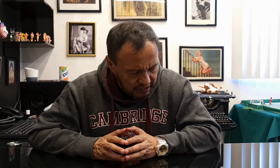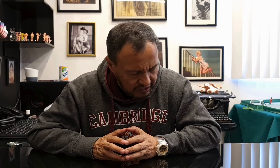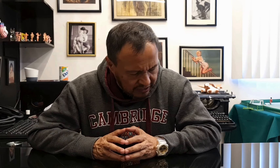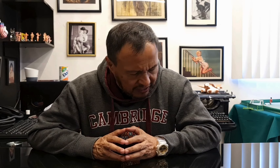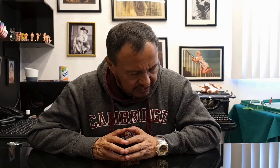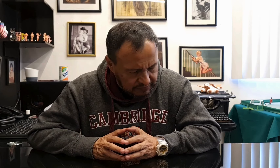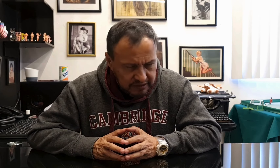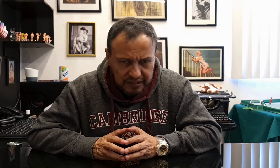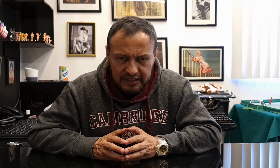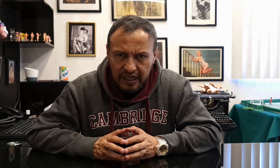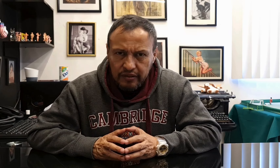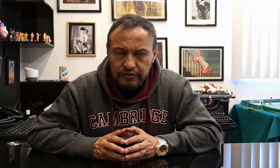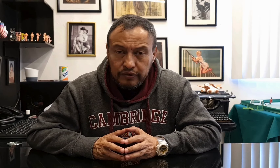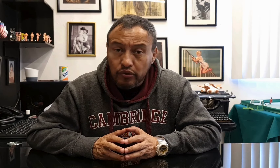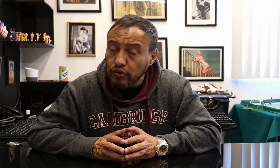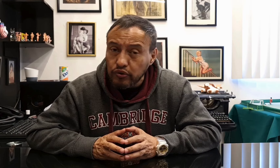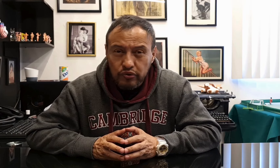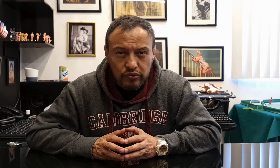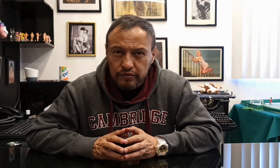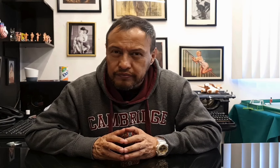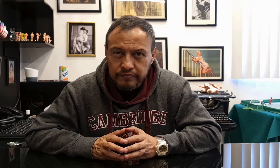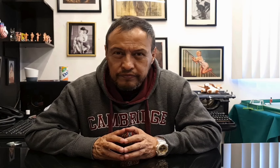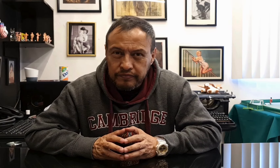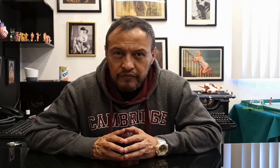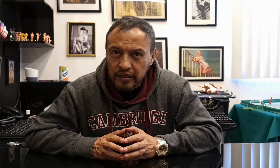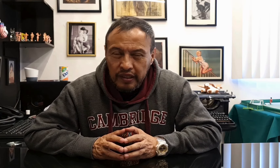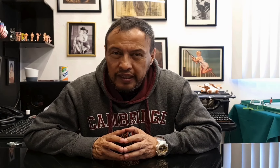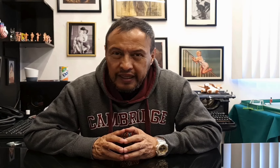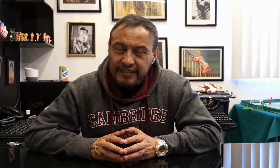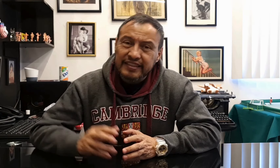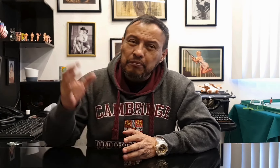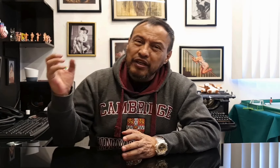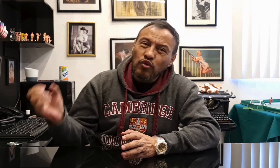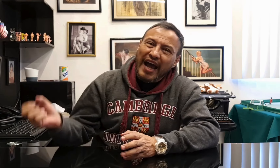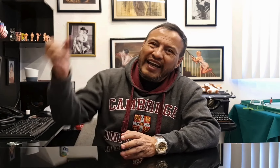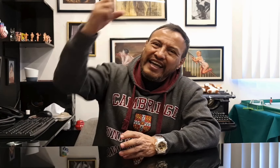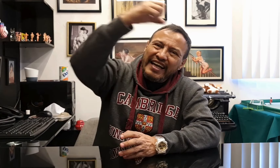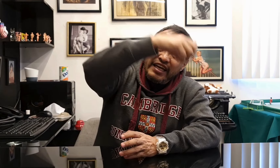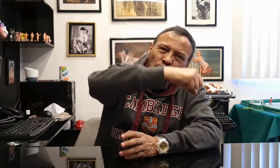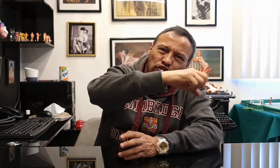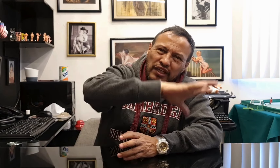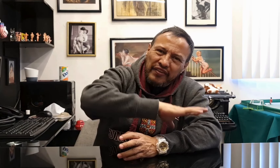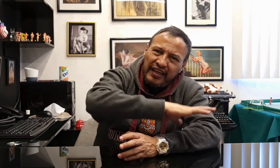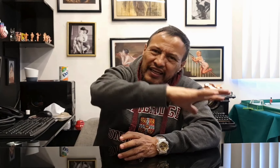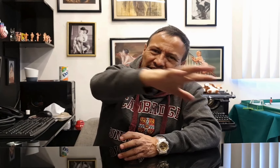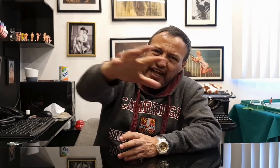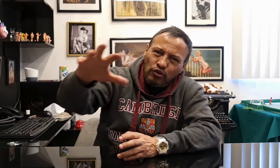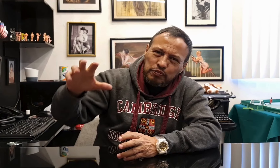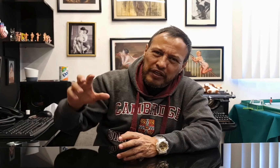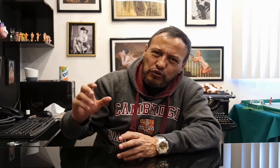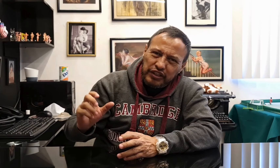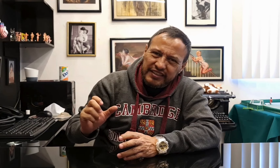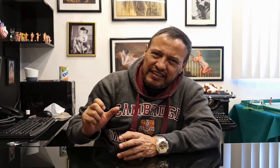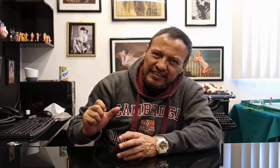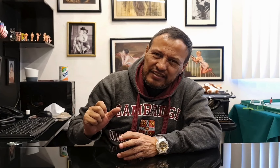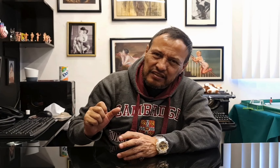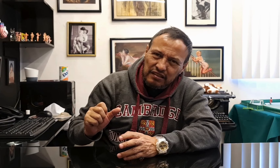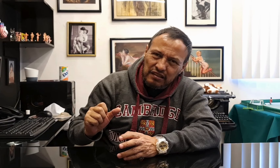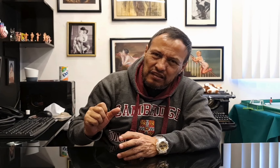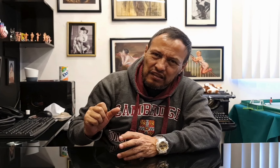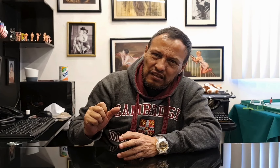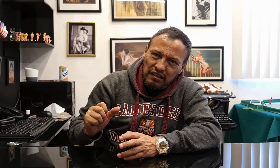tiránico cada vez más claro. No. Es también una arenga en contra de, en general, los